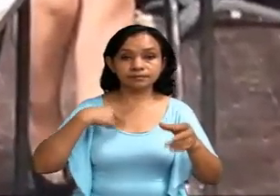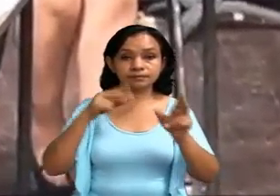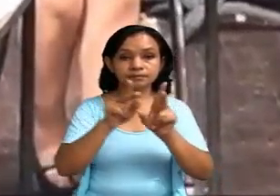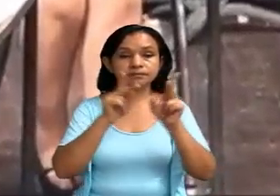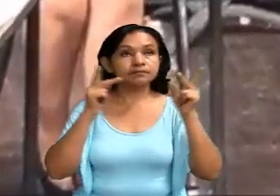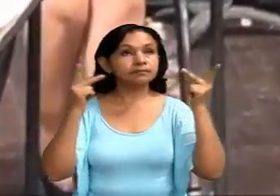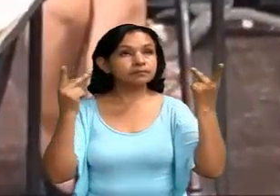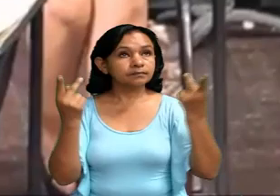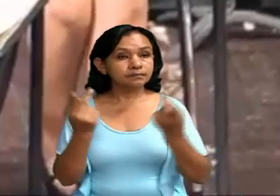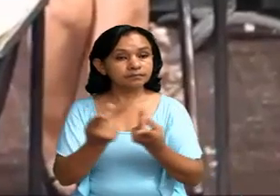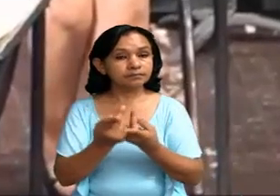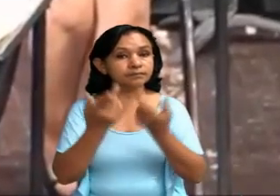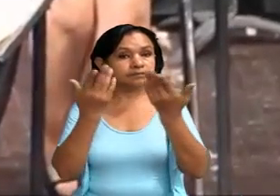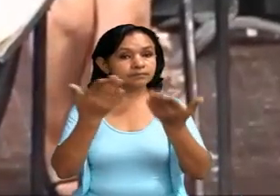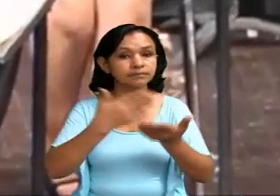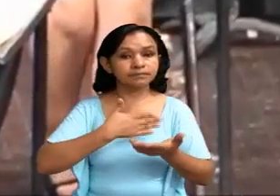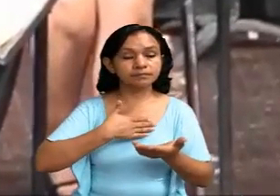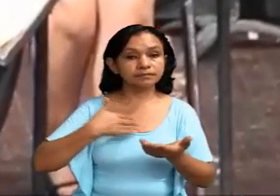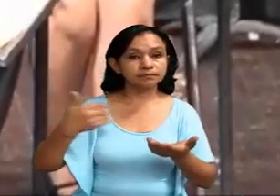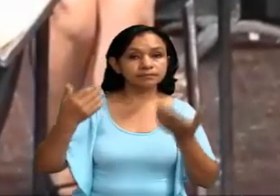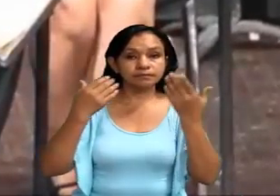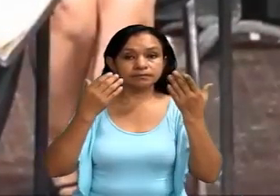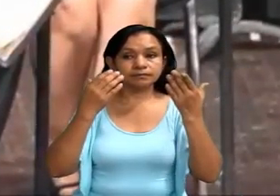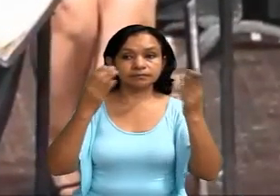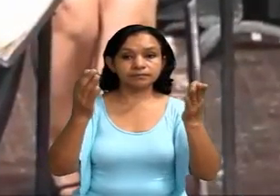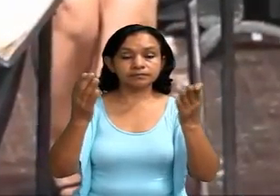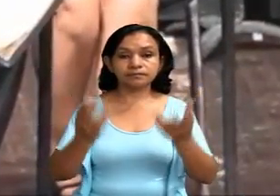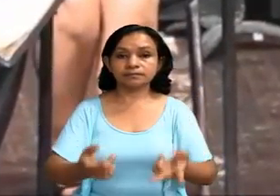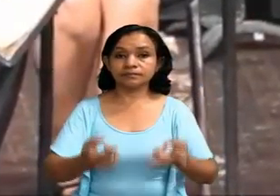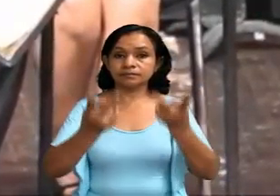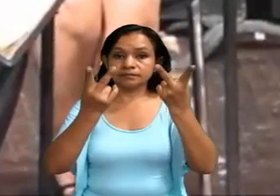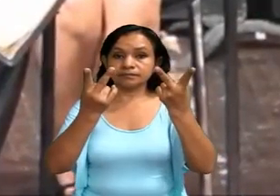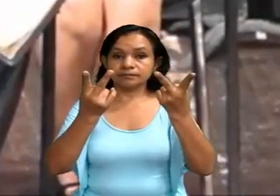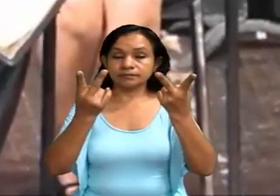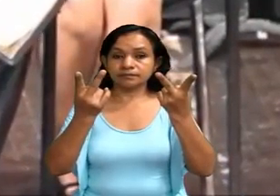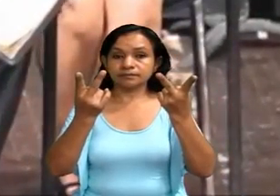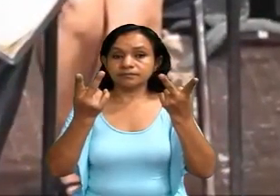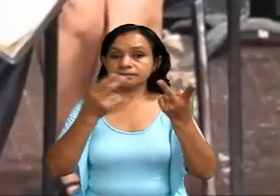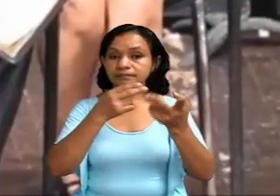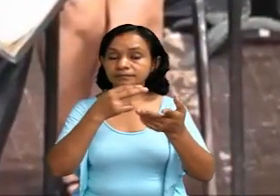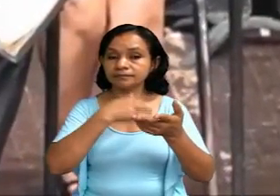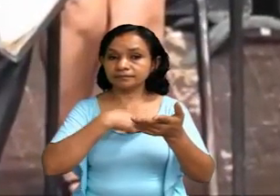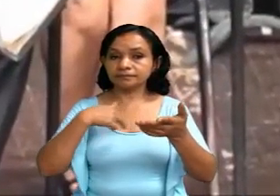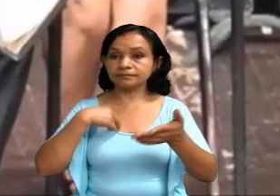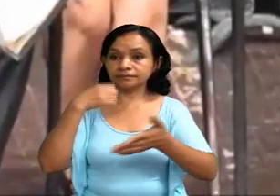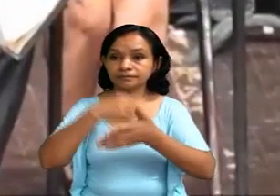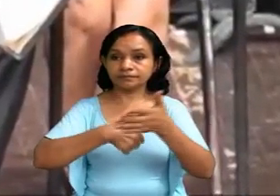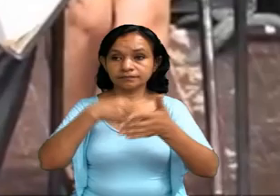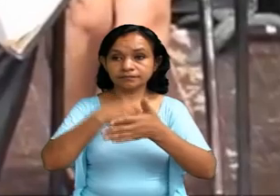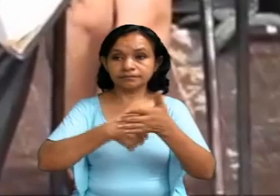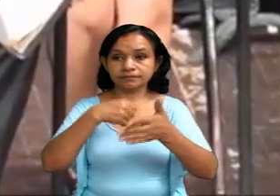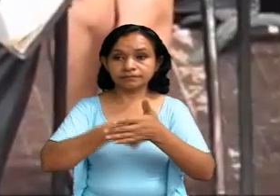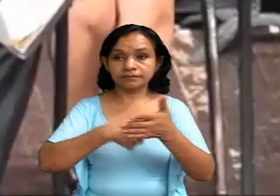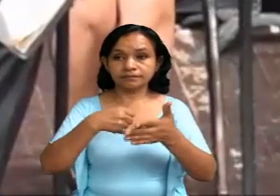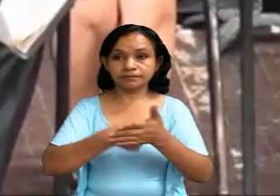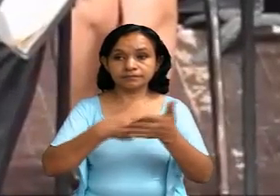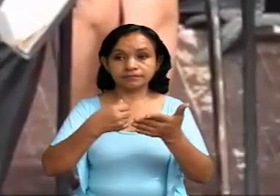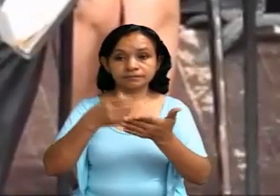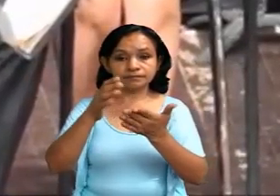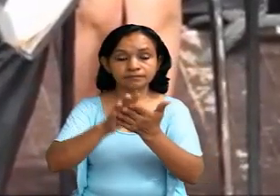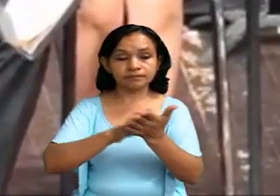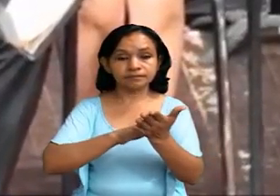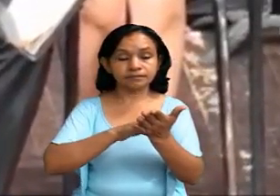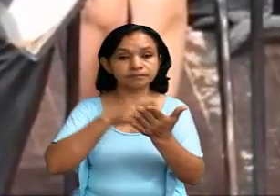pueblo a mejores condiciones, no solamente de vida, en los esfuerzos que hacemos con los